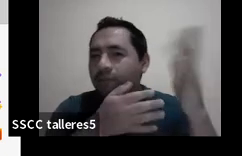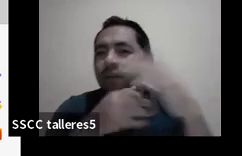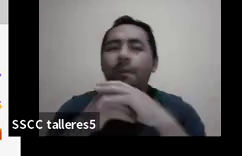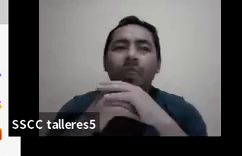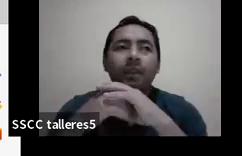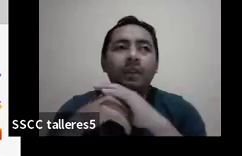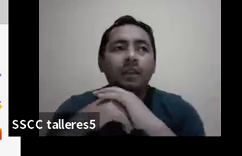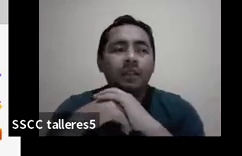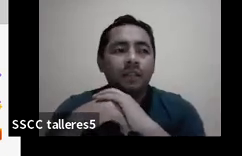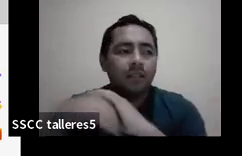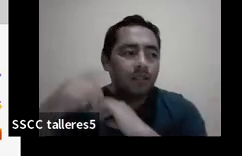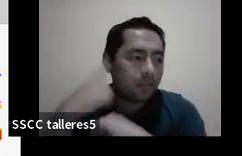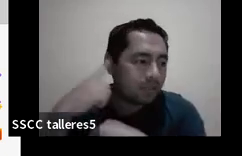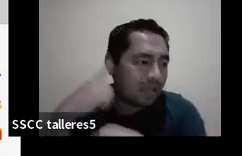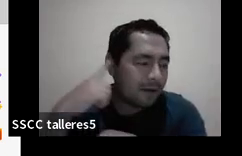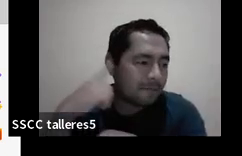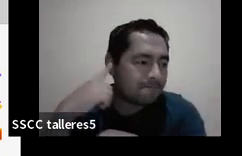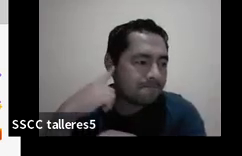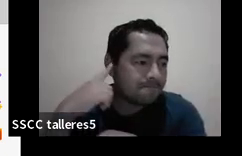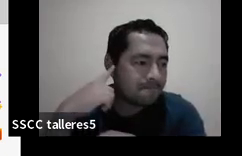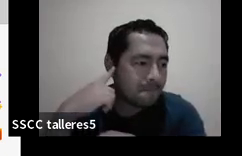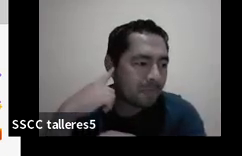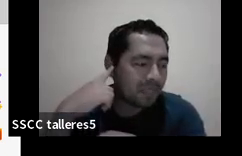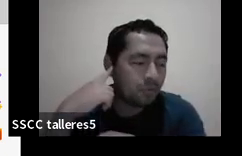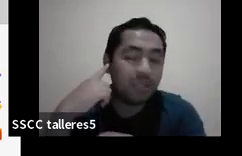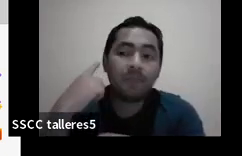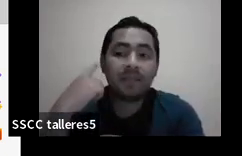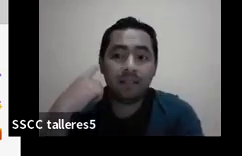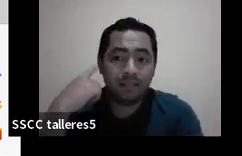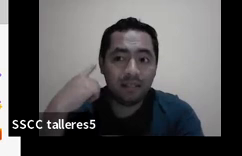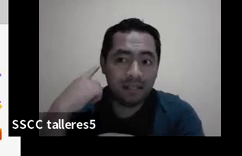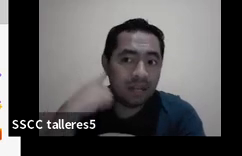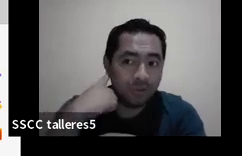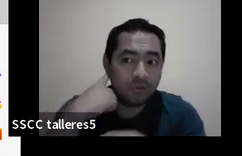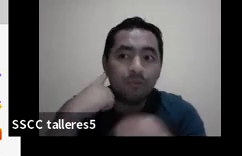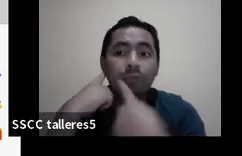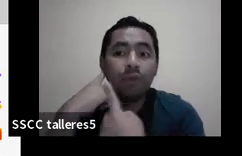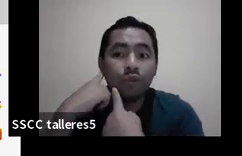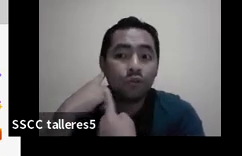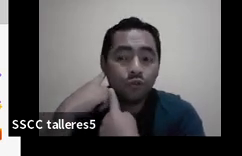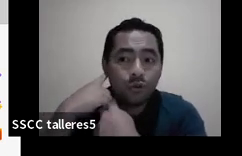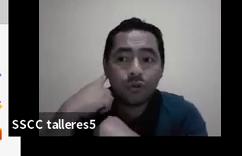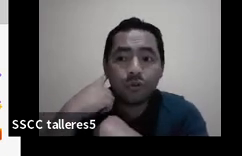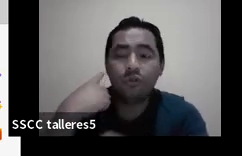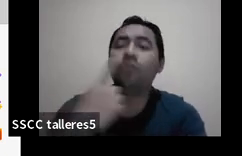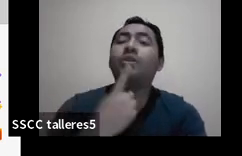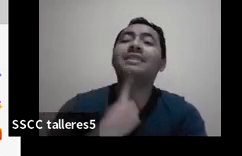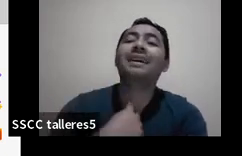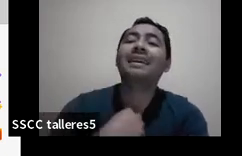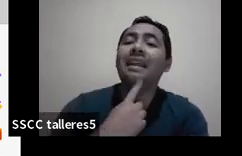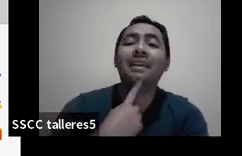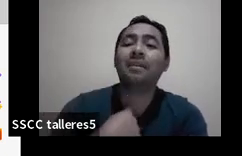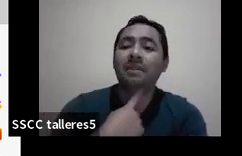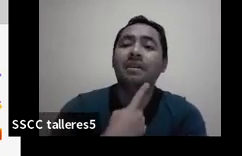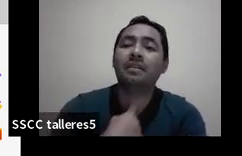aprender, ya. Entonces, su discapacidad está en la audición, por eso son sordos. No